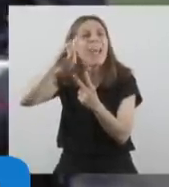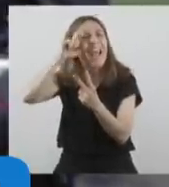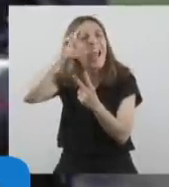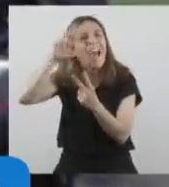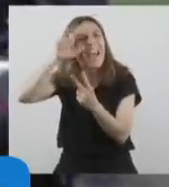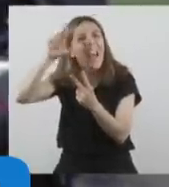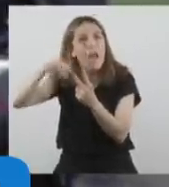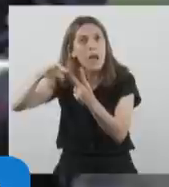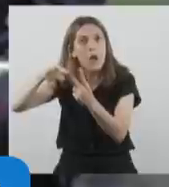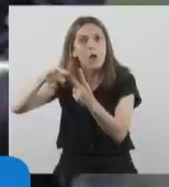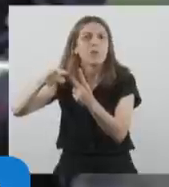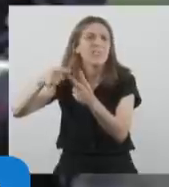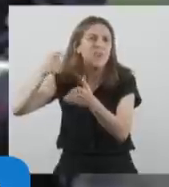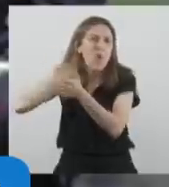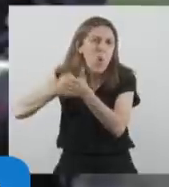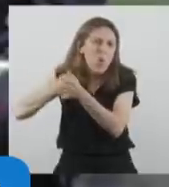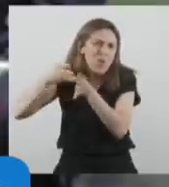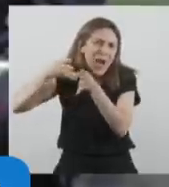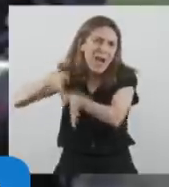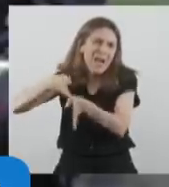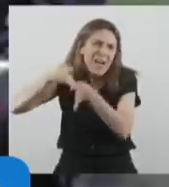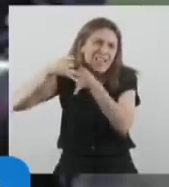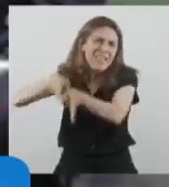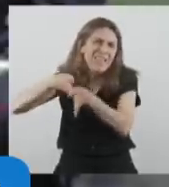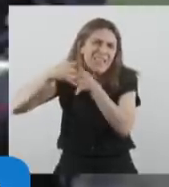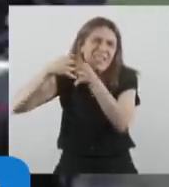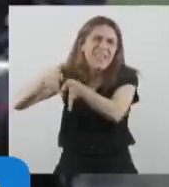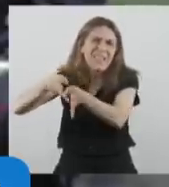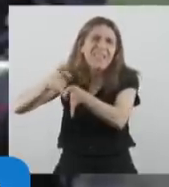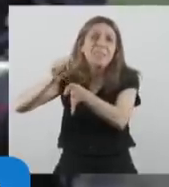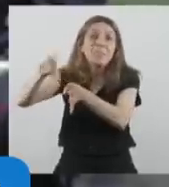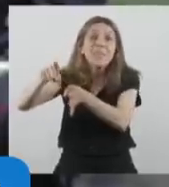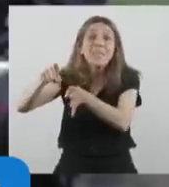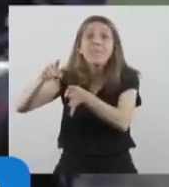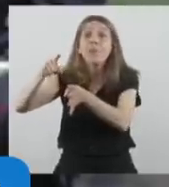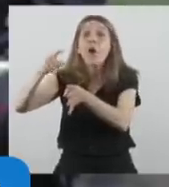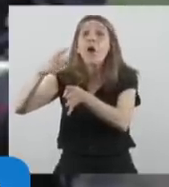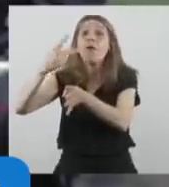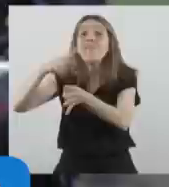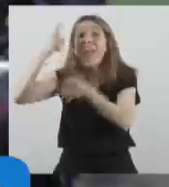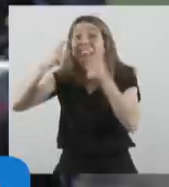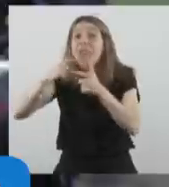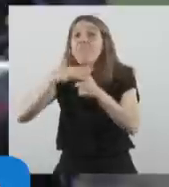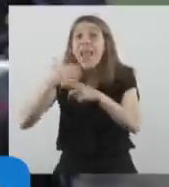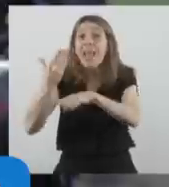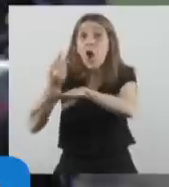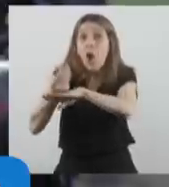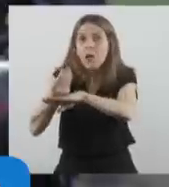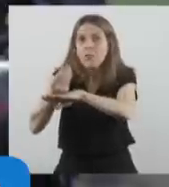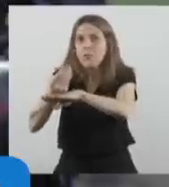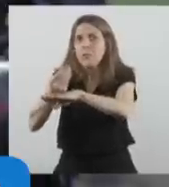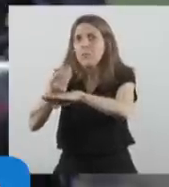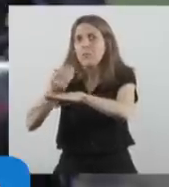que le hizo la vida imposible al representante del rey en mexico hasta obligarlo a